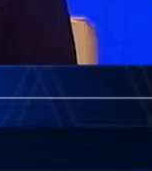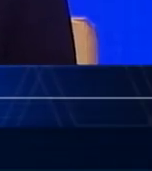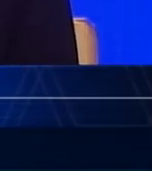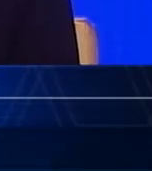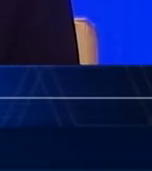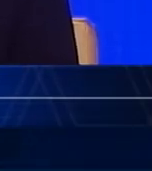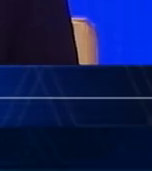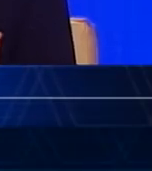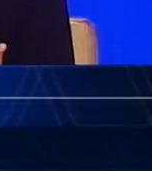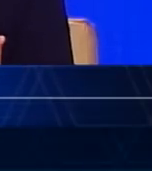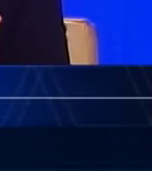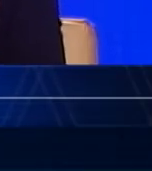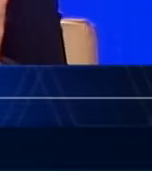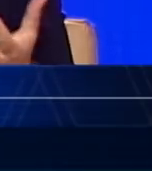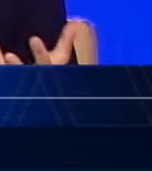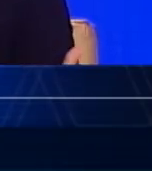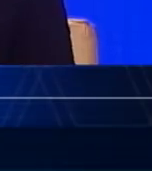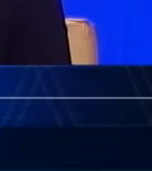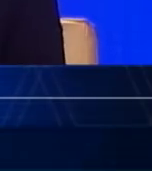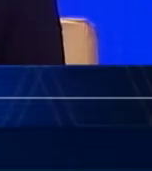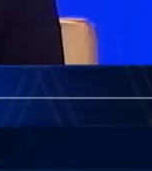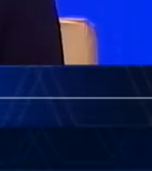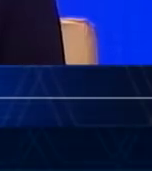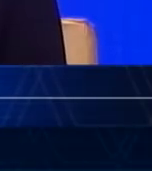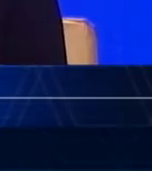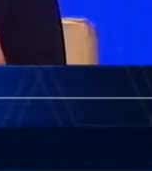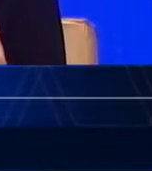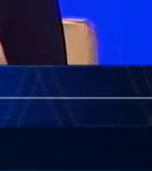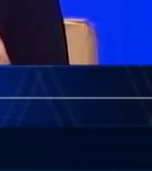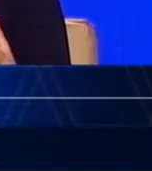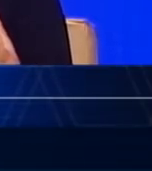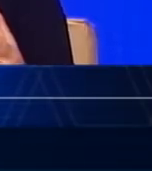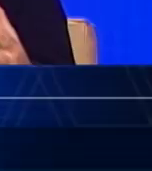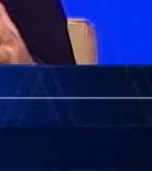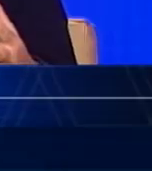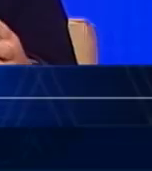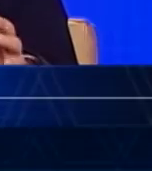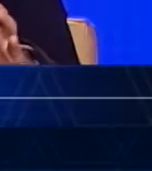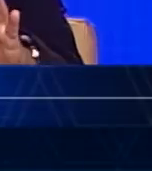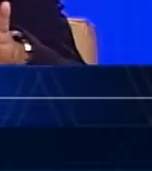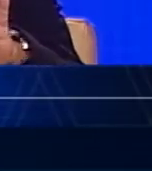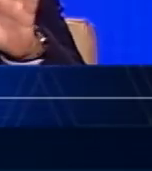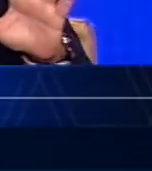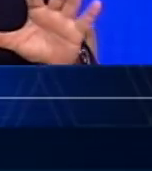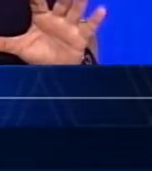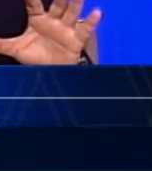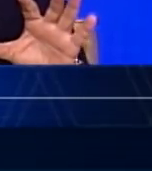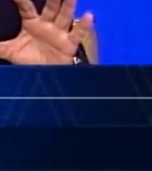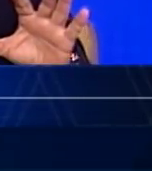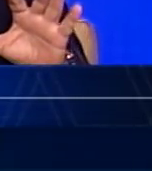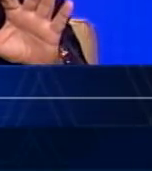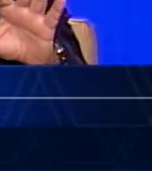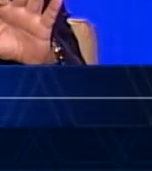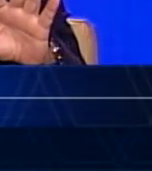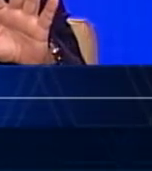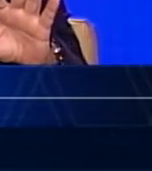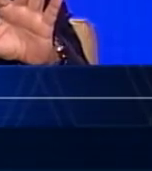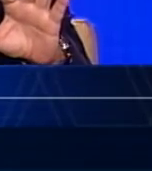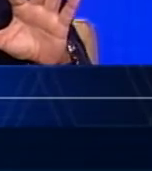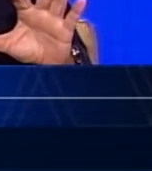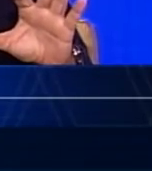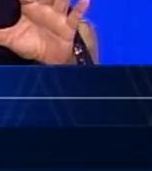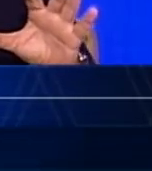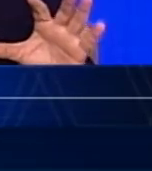de sentir mucho más profundamente lo que en la sociedad está ocurriendo. Por eso nosotros tenemos que desechar esa idea de que la cultura es